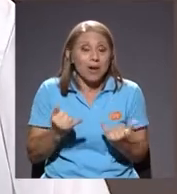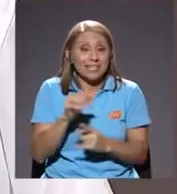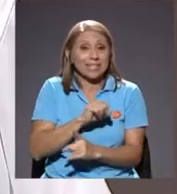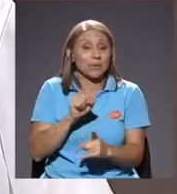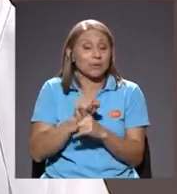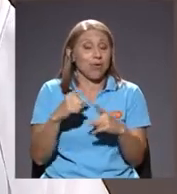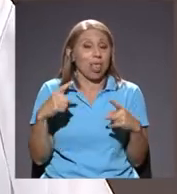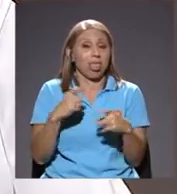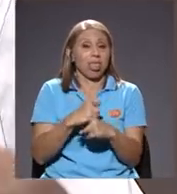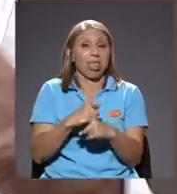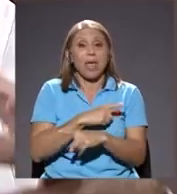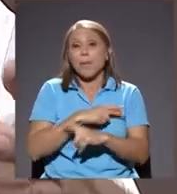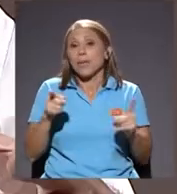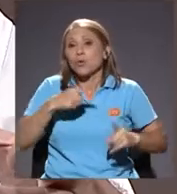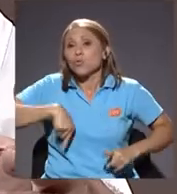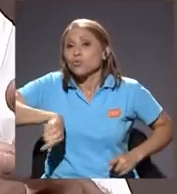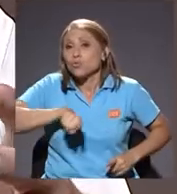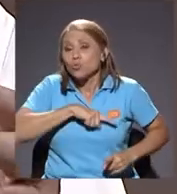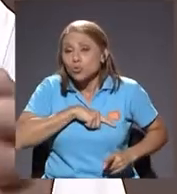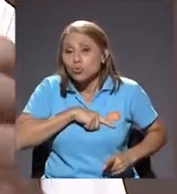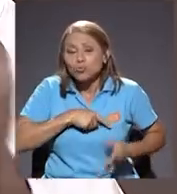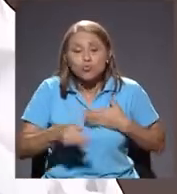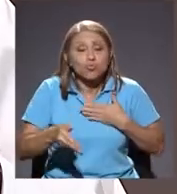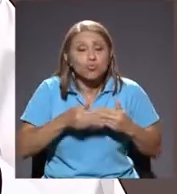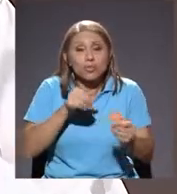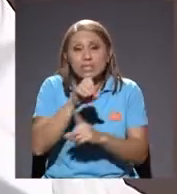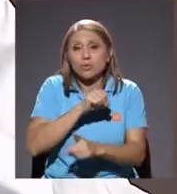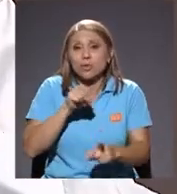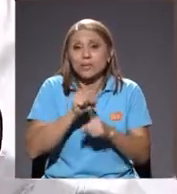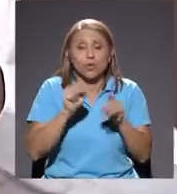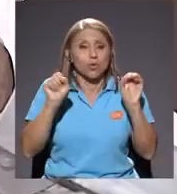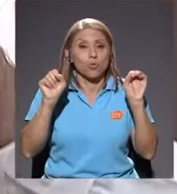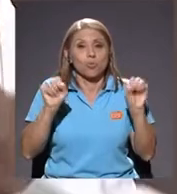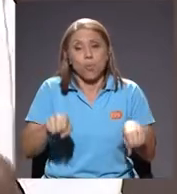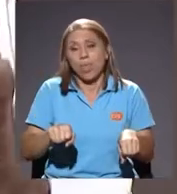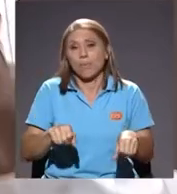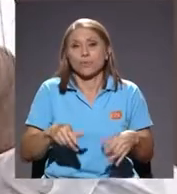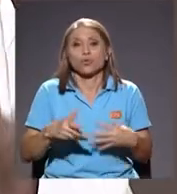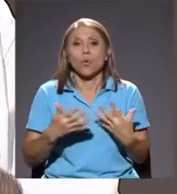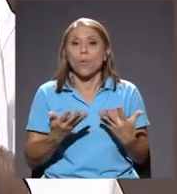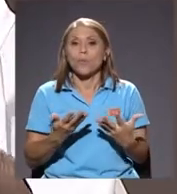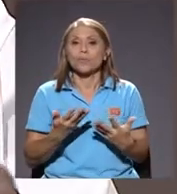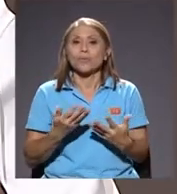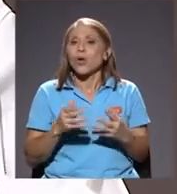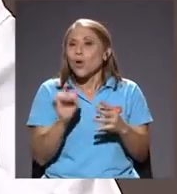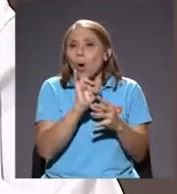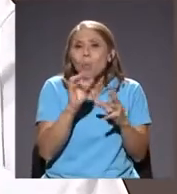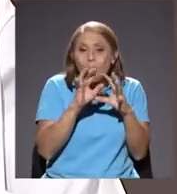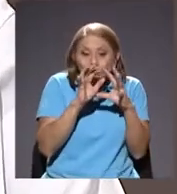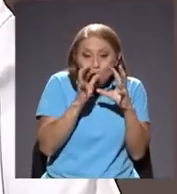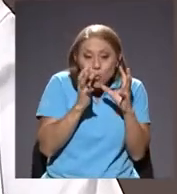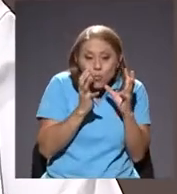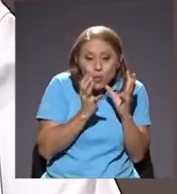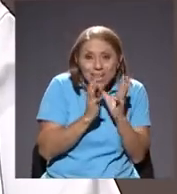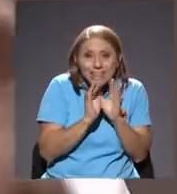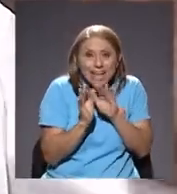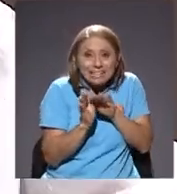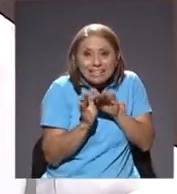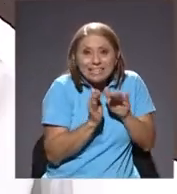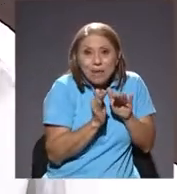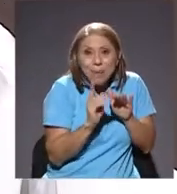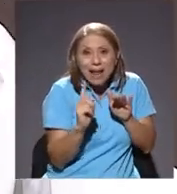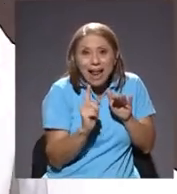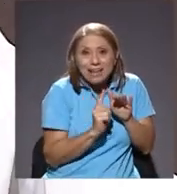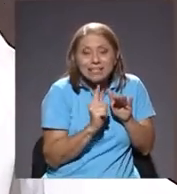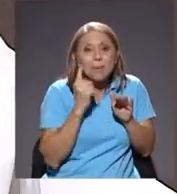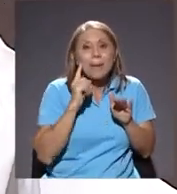lograr en medio de toda esta situación como como separar como una burbujita poder mientras nos da el chance de